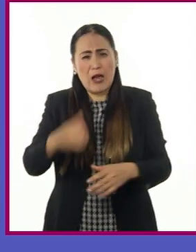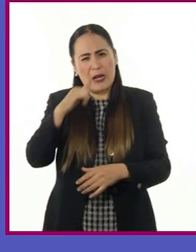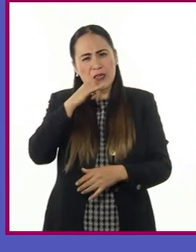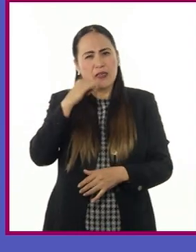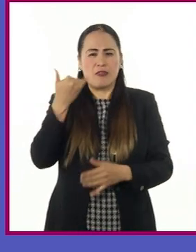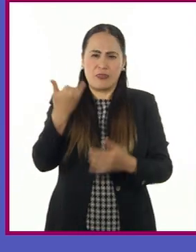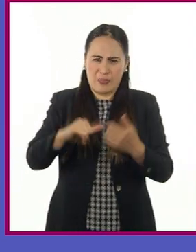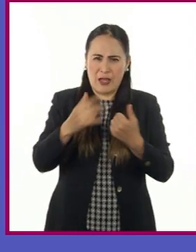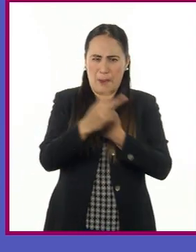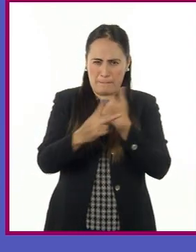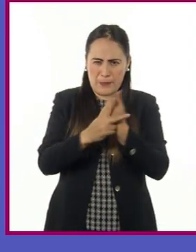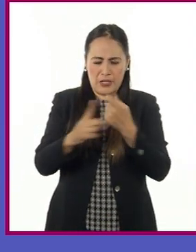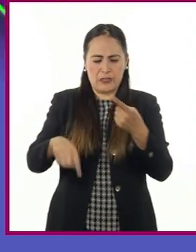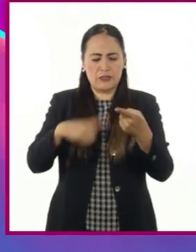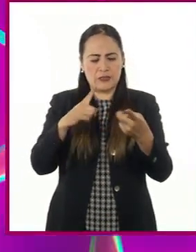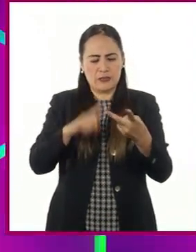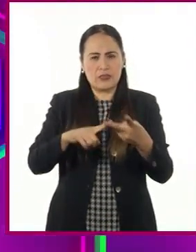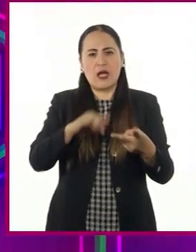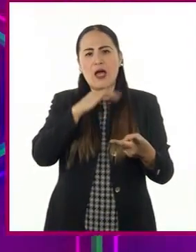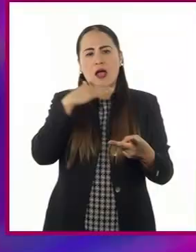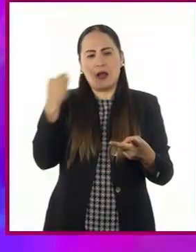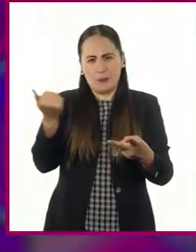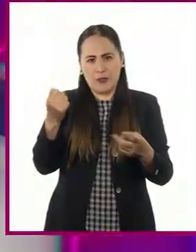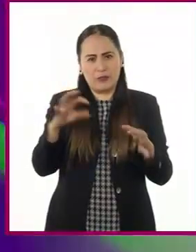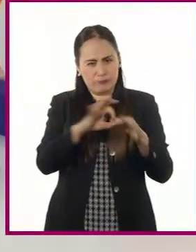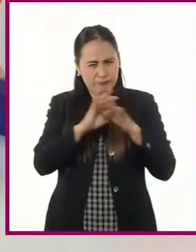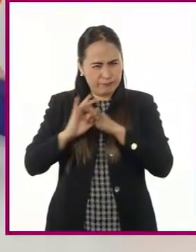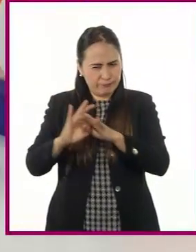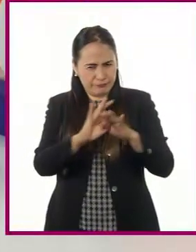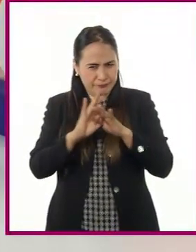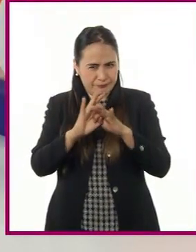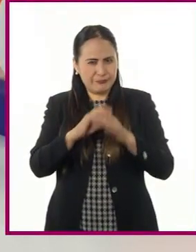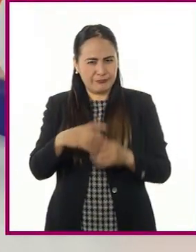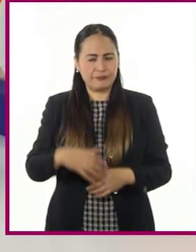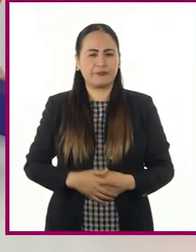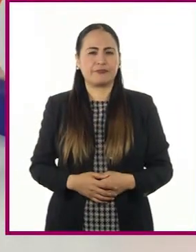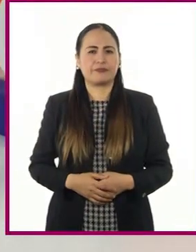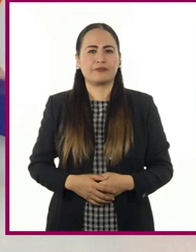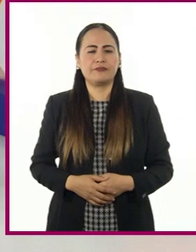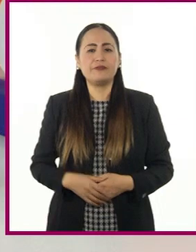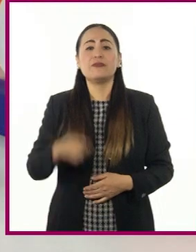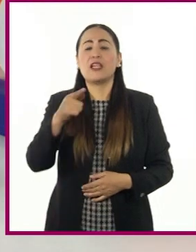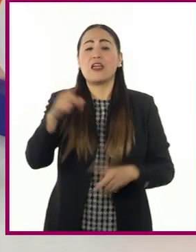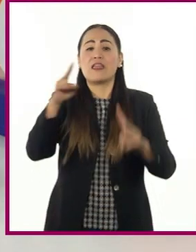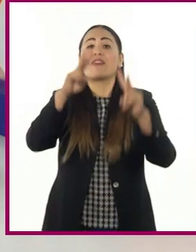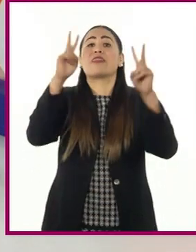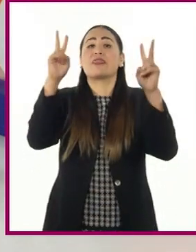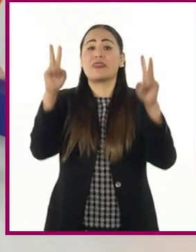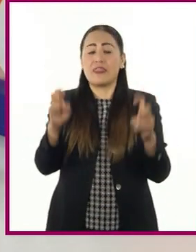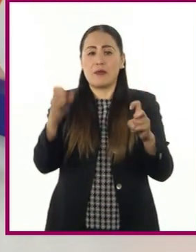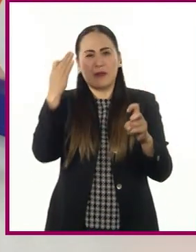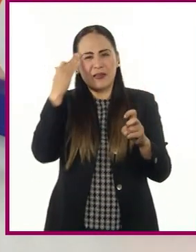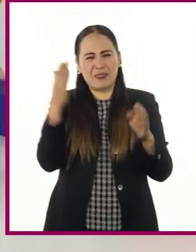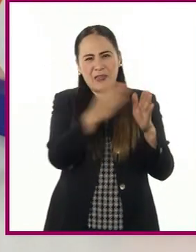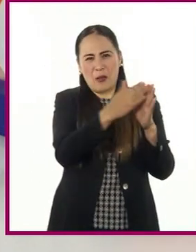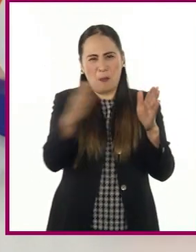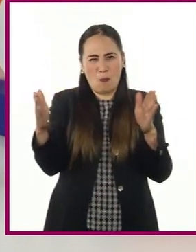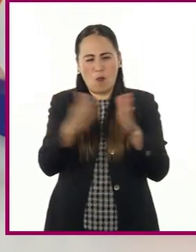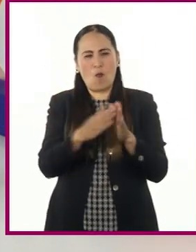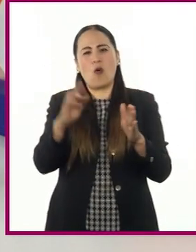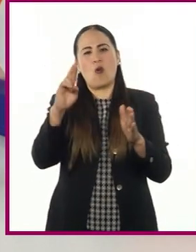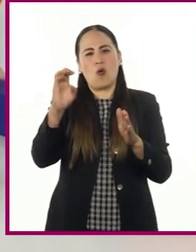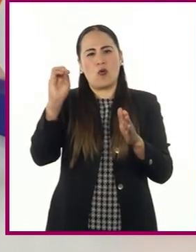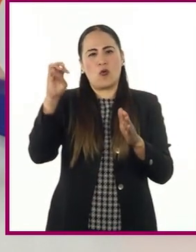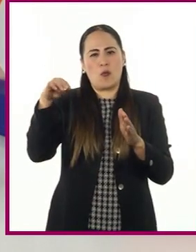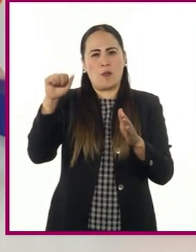Italia y Alemania. Como pudimos notar, los temas recurrentes de la poesía romántica